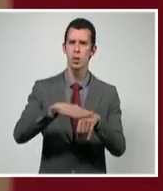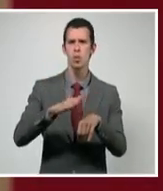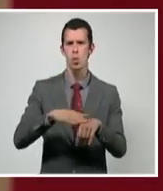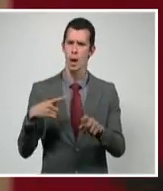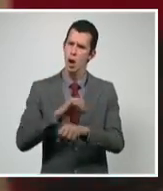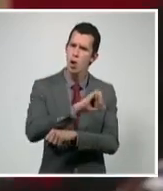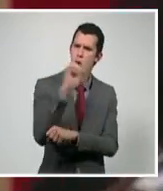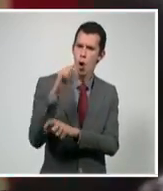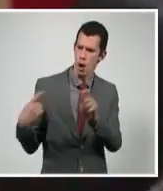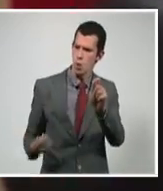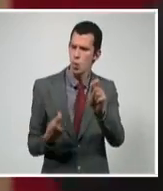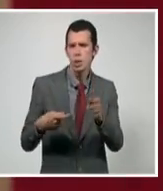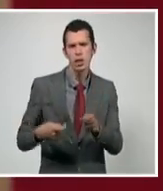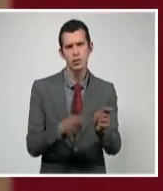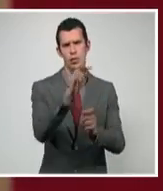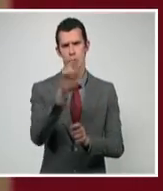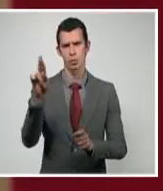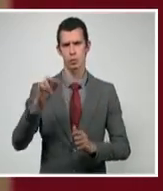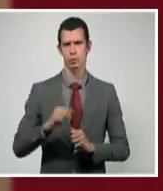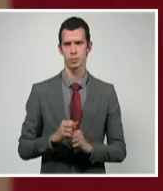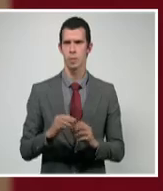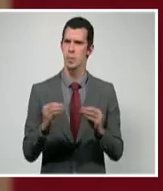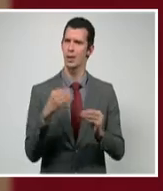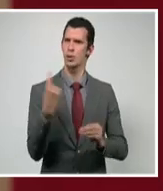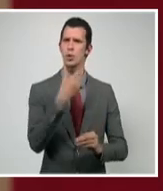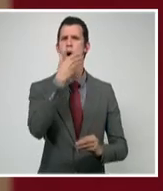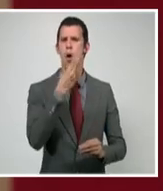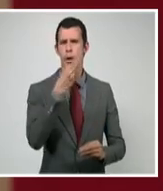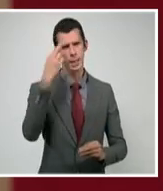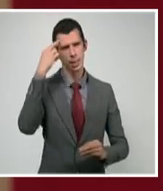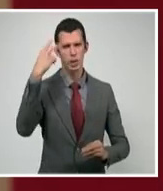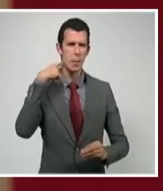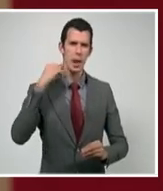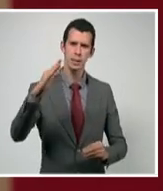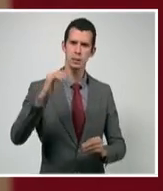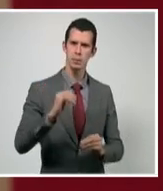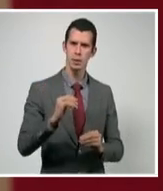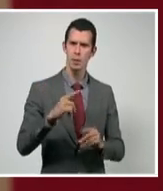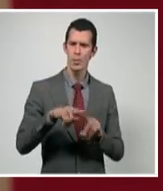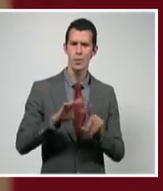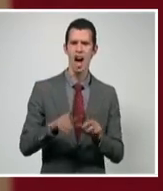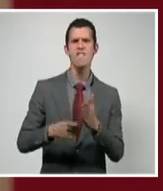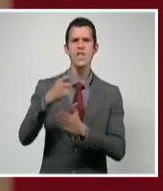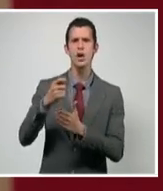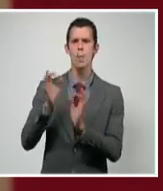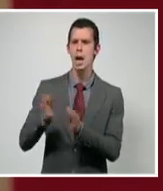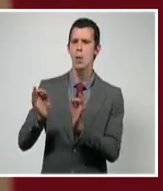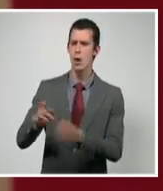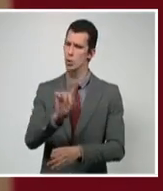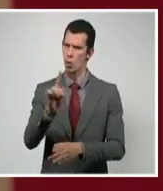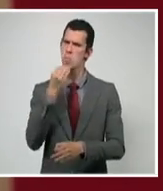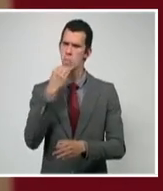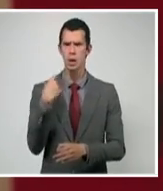Nosotros también somos dueños de esa tradición y como jóvenes tenemos derecho a construirla y a seguir